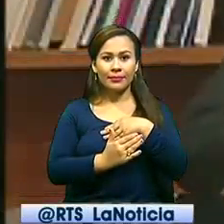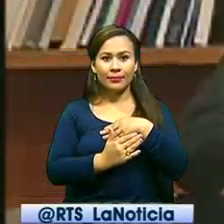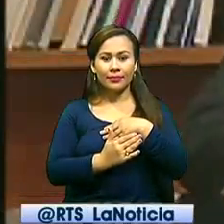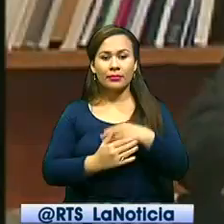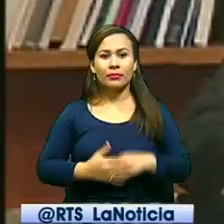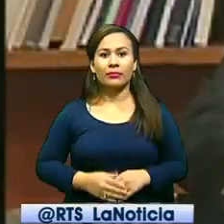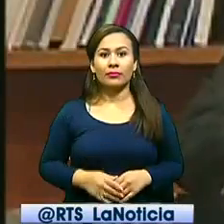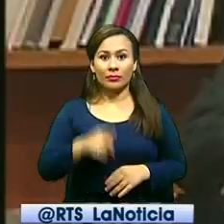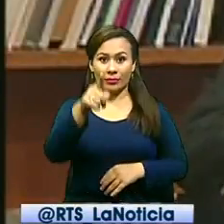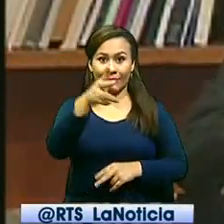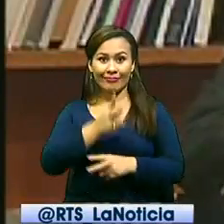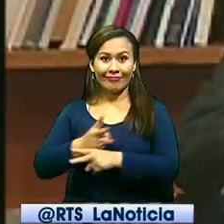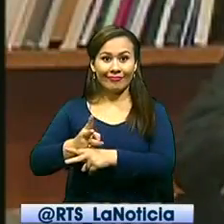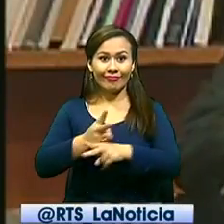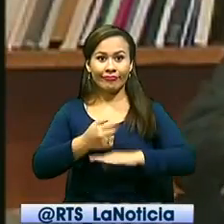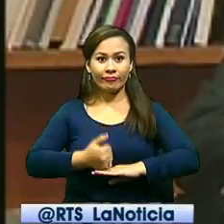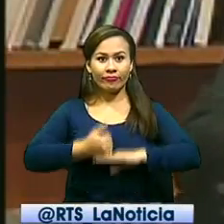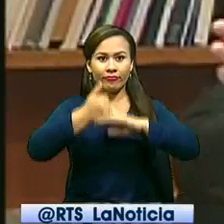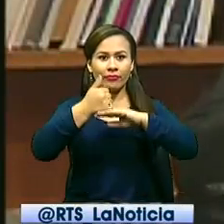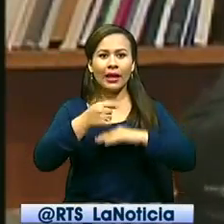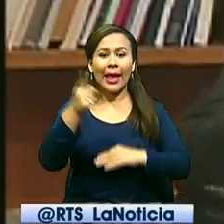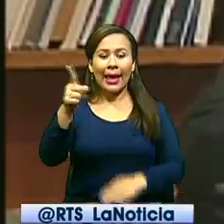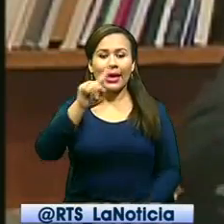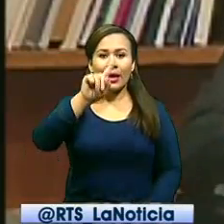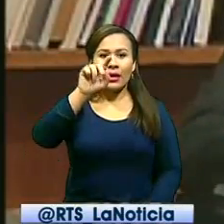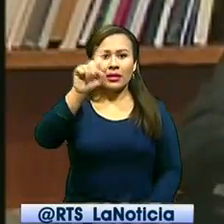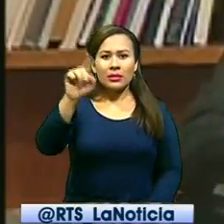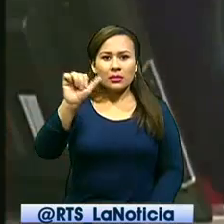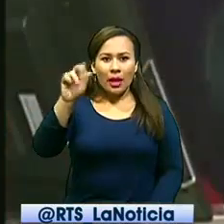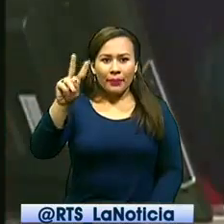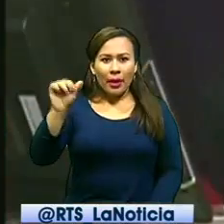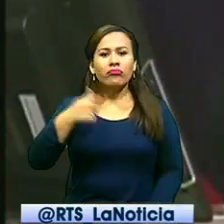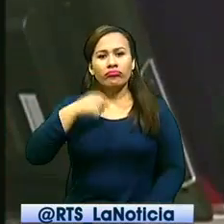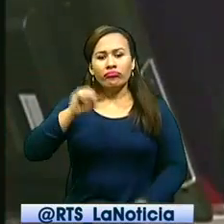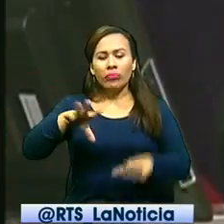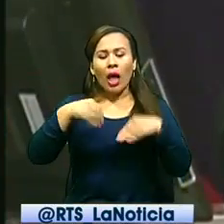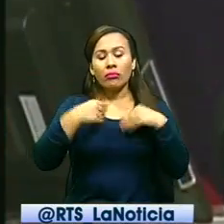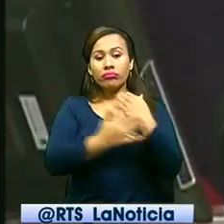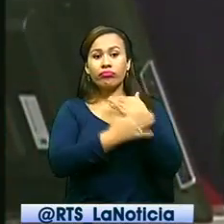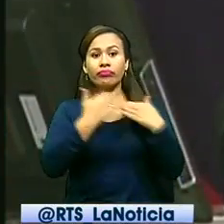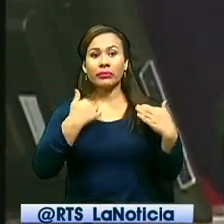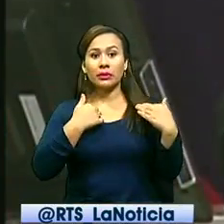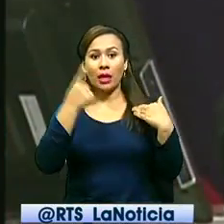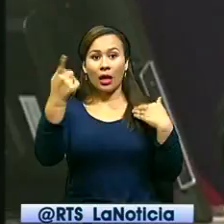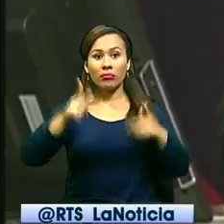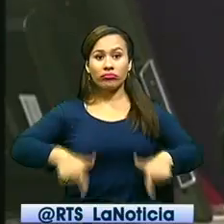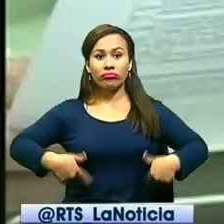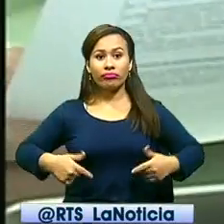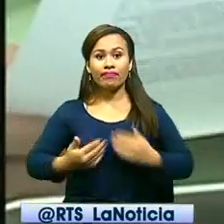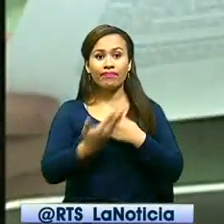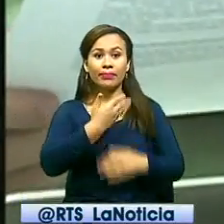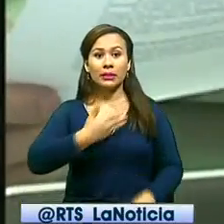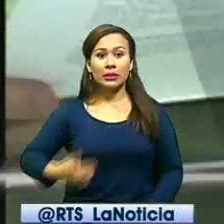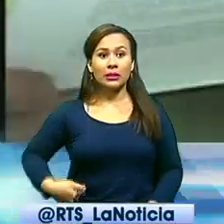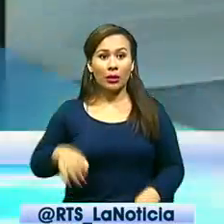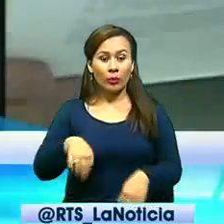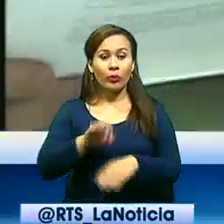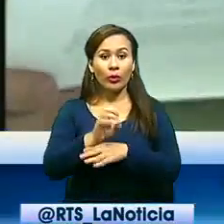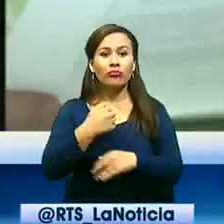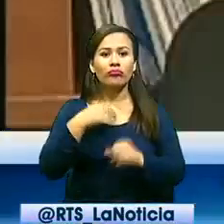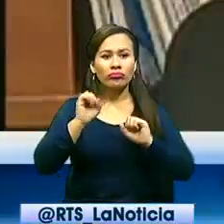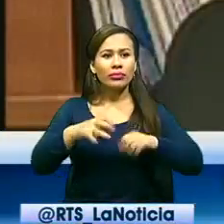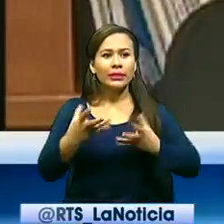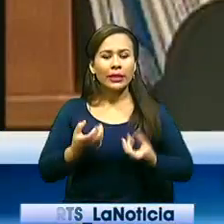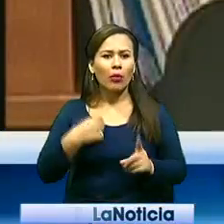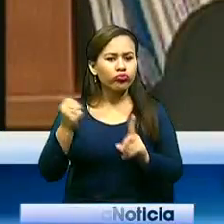El jurista Javier Zavala Egas anuncia que ha aceptado la invitación del presidente de la República para conformar este frente de lucha contra